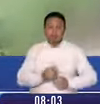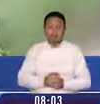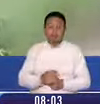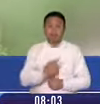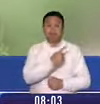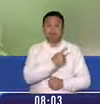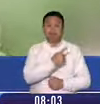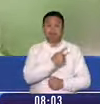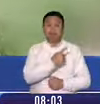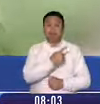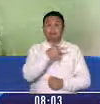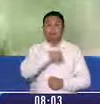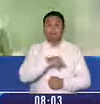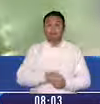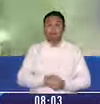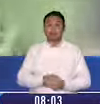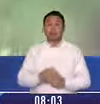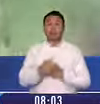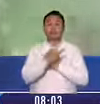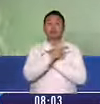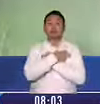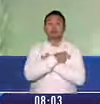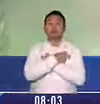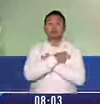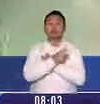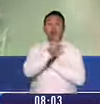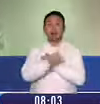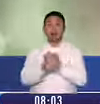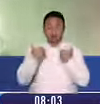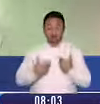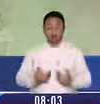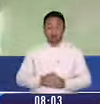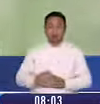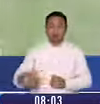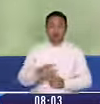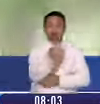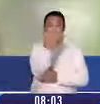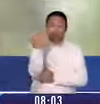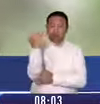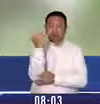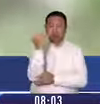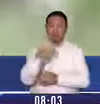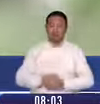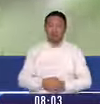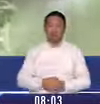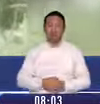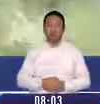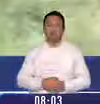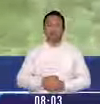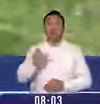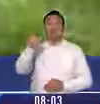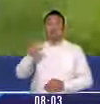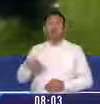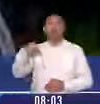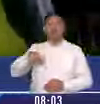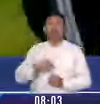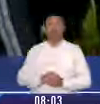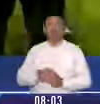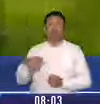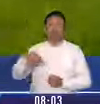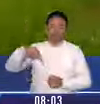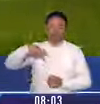bien así fue como se hallaron los restos humanos de una persona en medio de los matorrales un ciudadano quien se